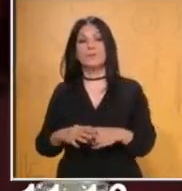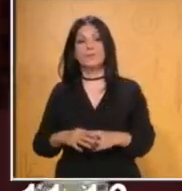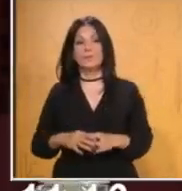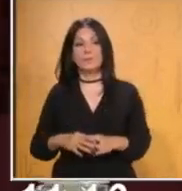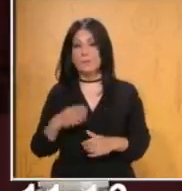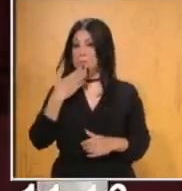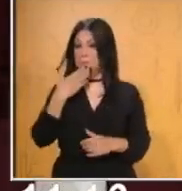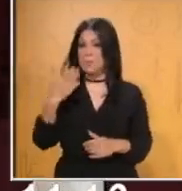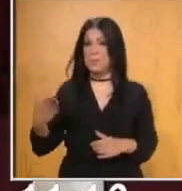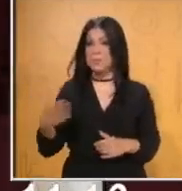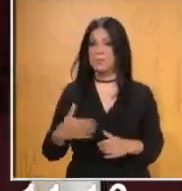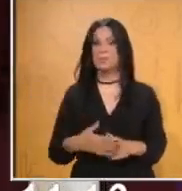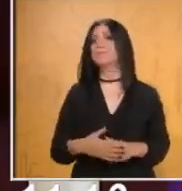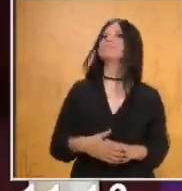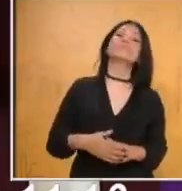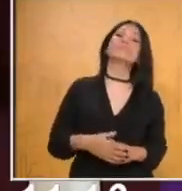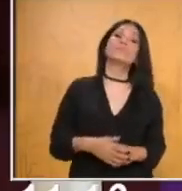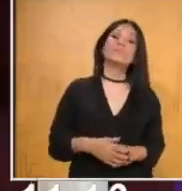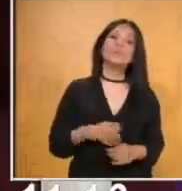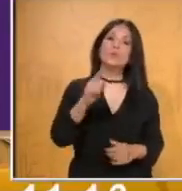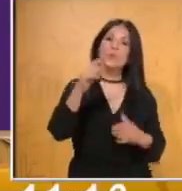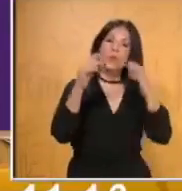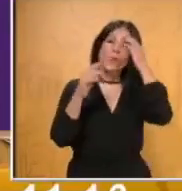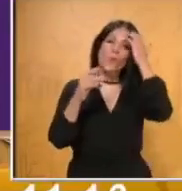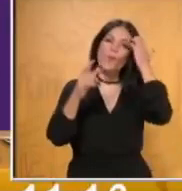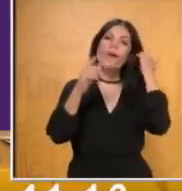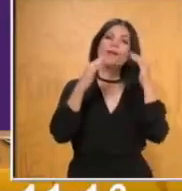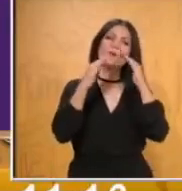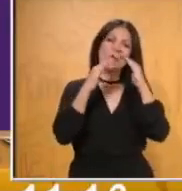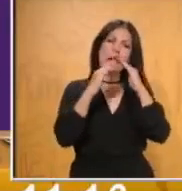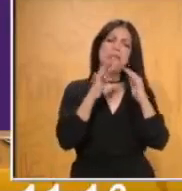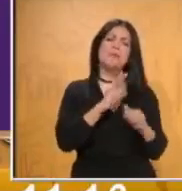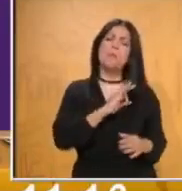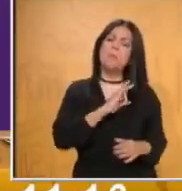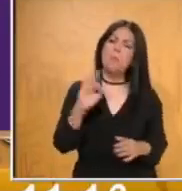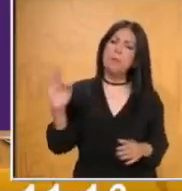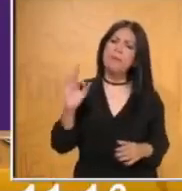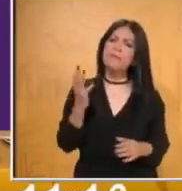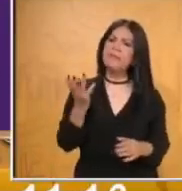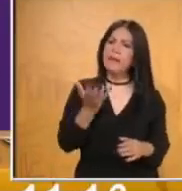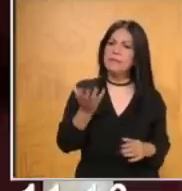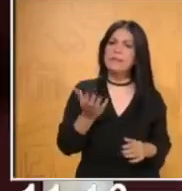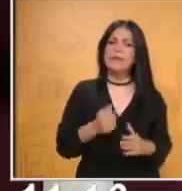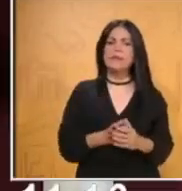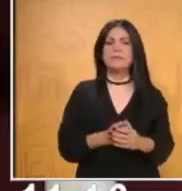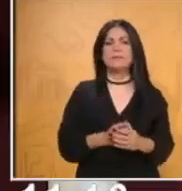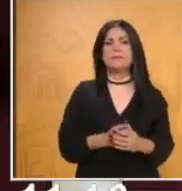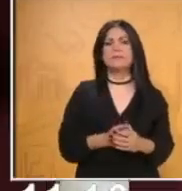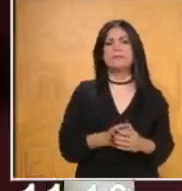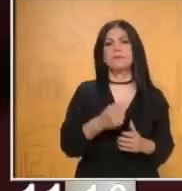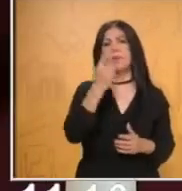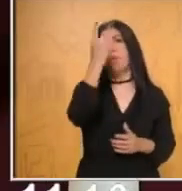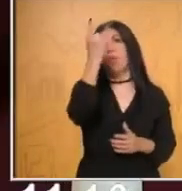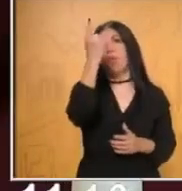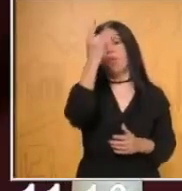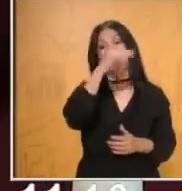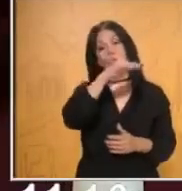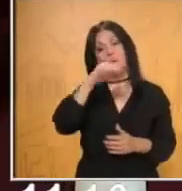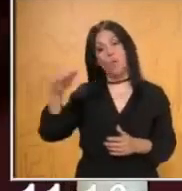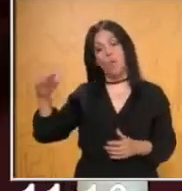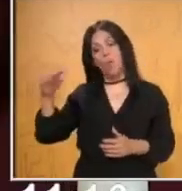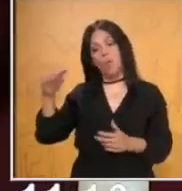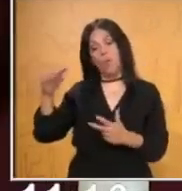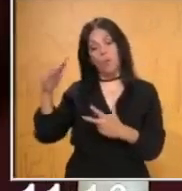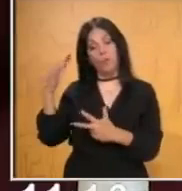¿Estamos bien? Practícalo en casita. Puedes ir señalizando las partes, un octavo. Un triángulo es un